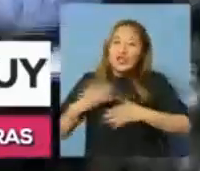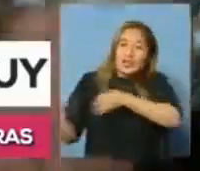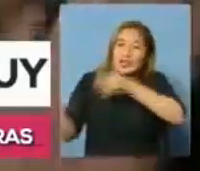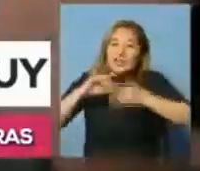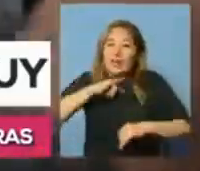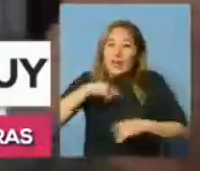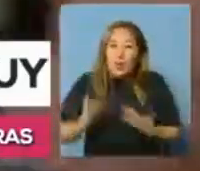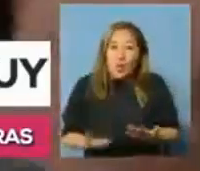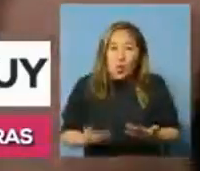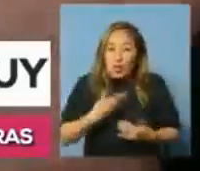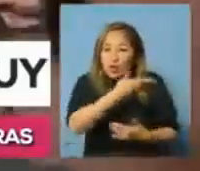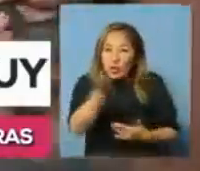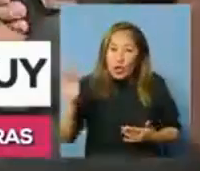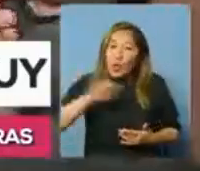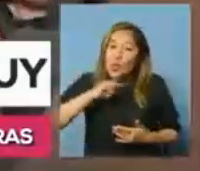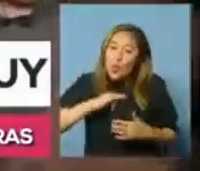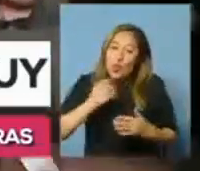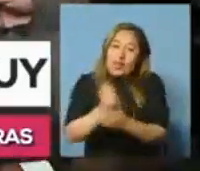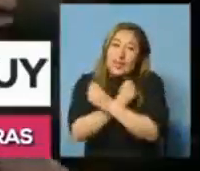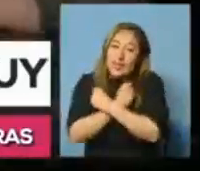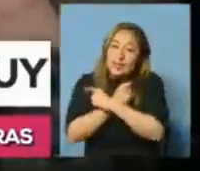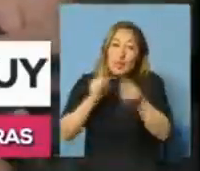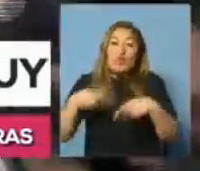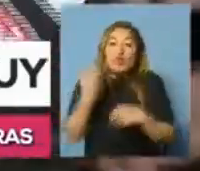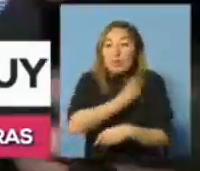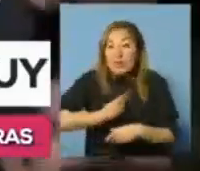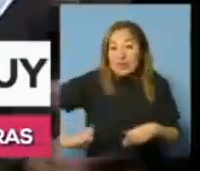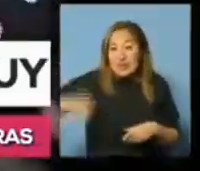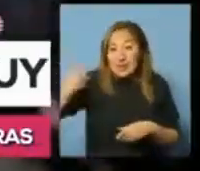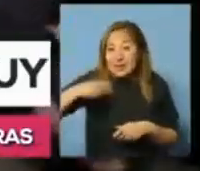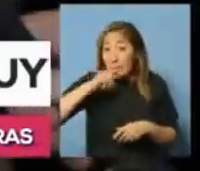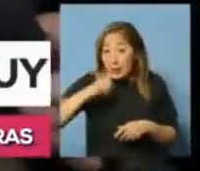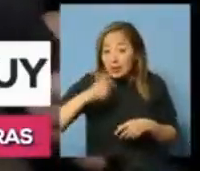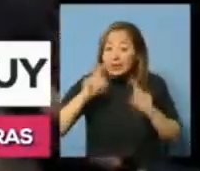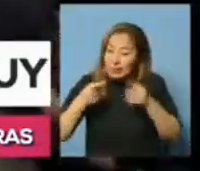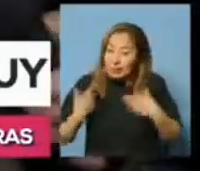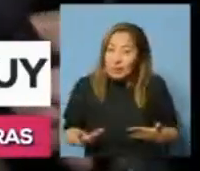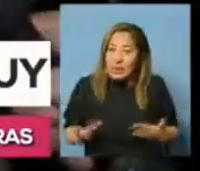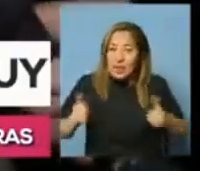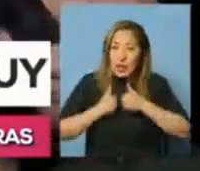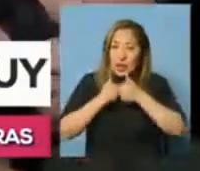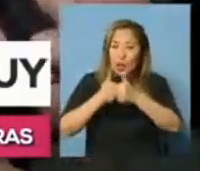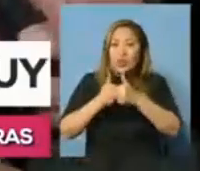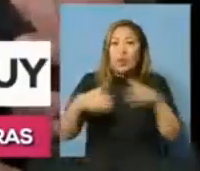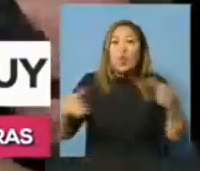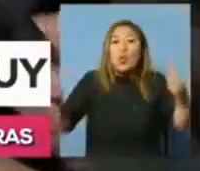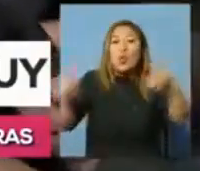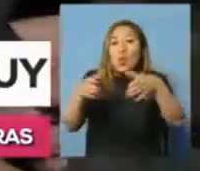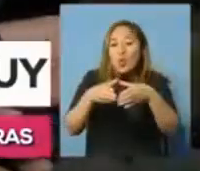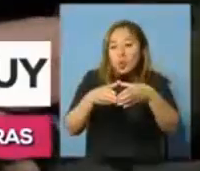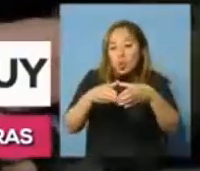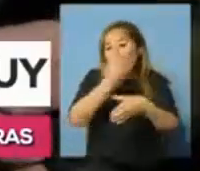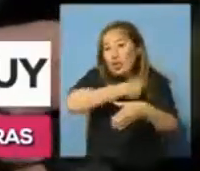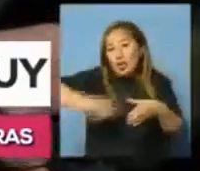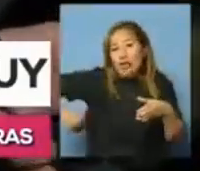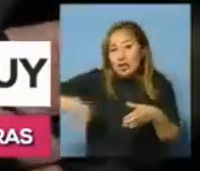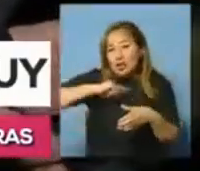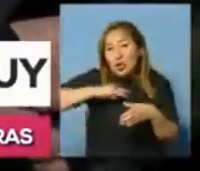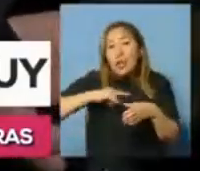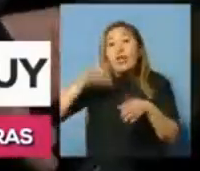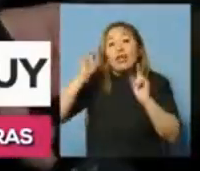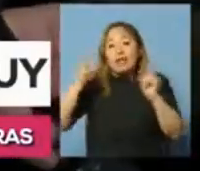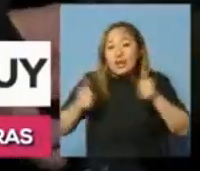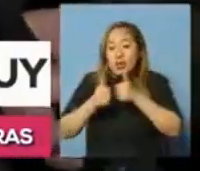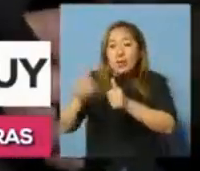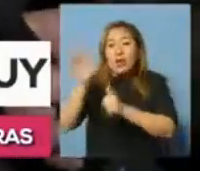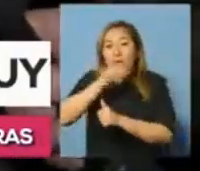con ustedes. Provincia que queremos mucho con el presidente. Así que, bueno, acompañando al gobernador, a las mujeres